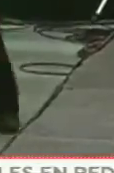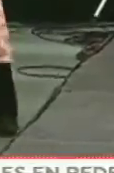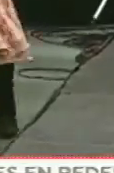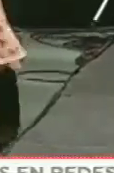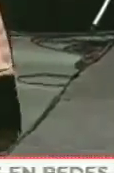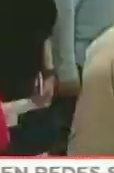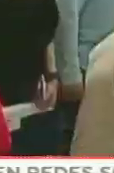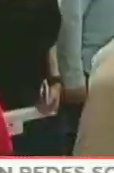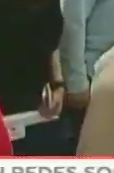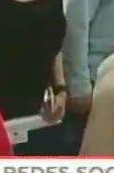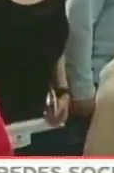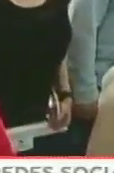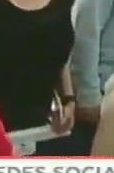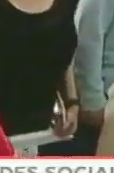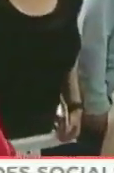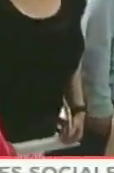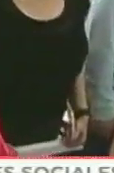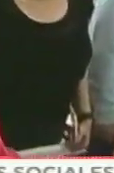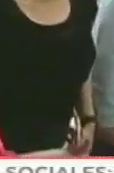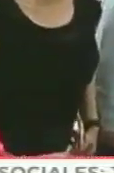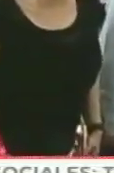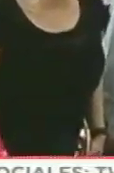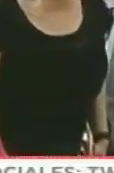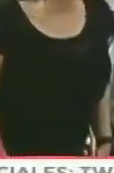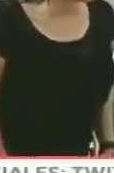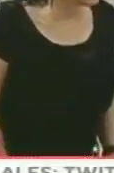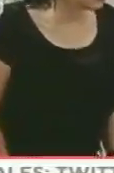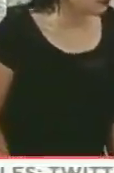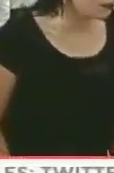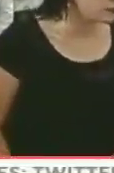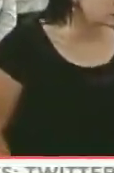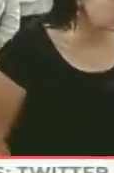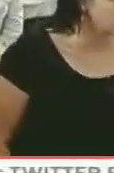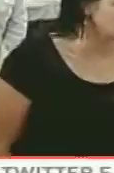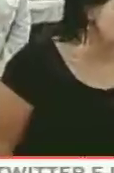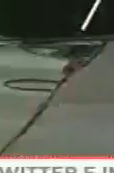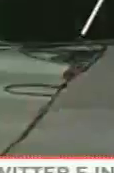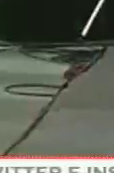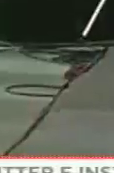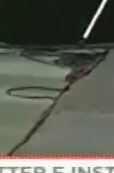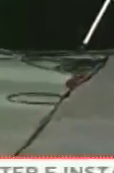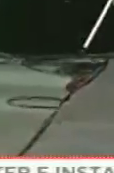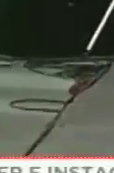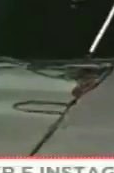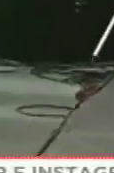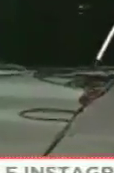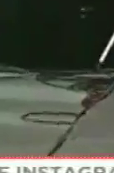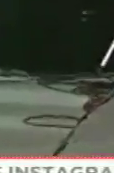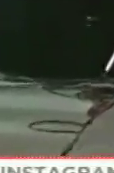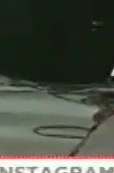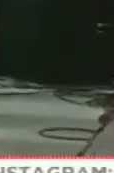campaña, pero el yugo le estorbaba. Claro que con él llevaba